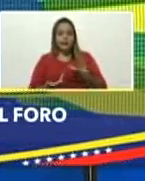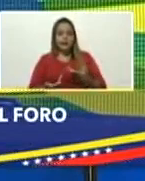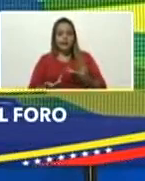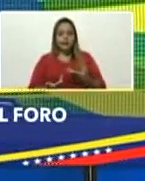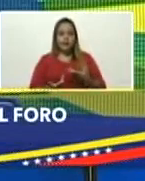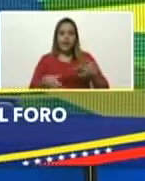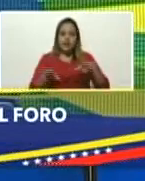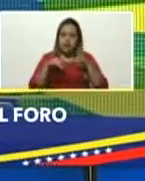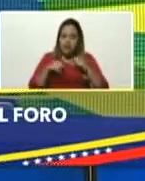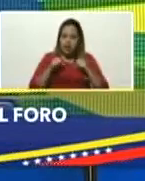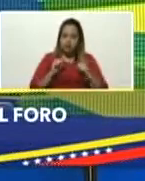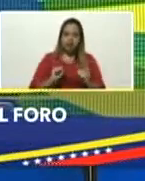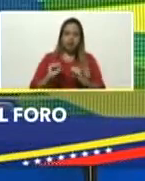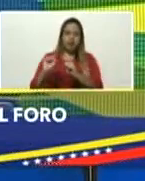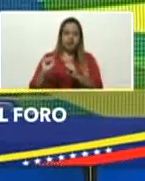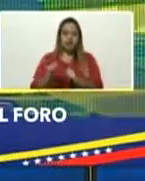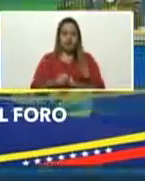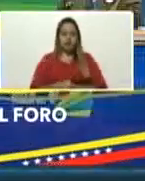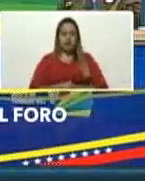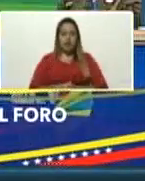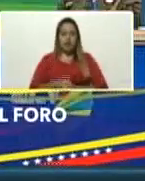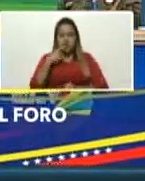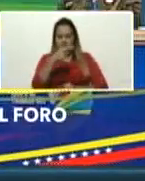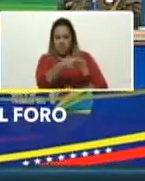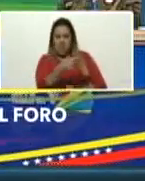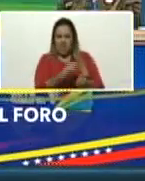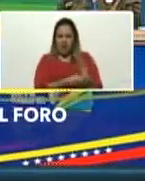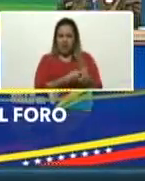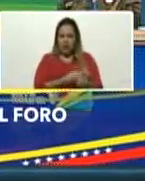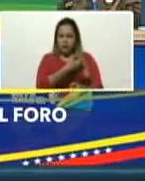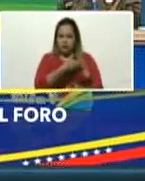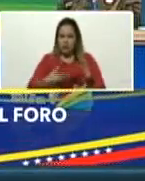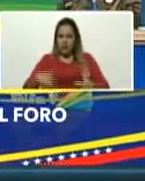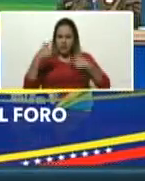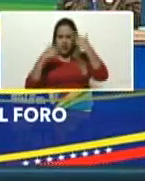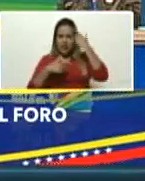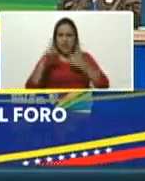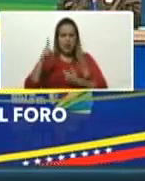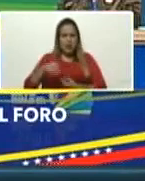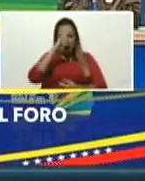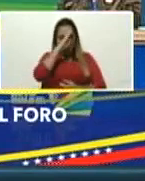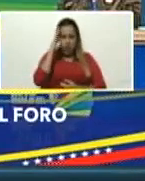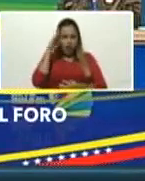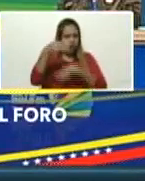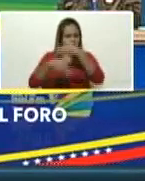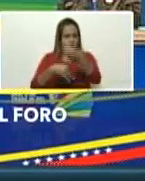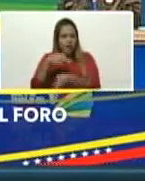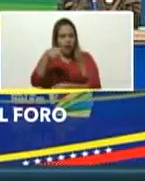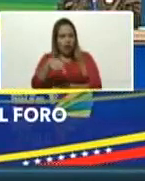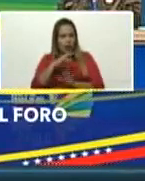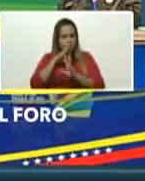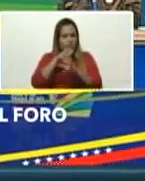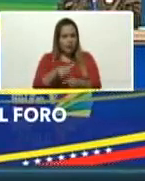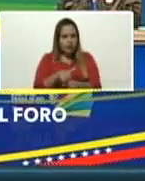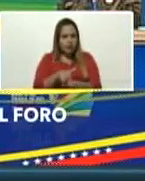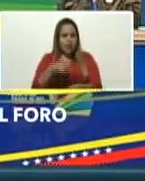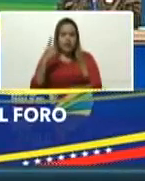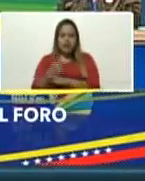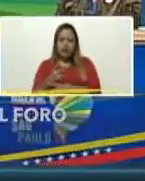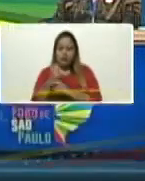como decía Adán en el discurso de hoy, como decía Diosdado en el discurso de hoy, nos tocó